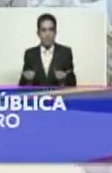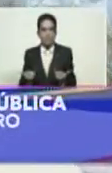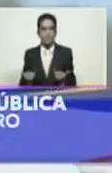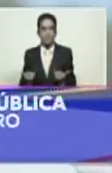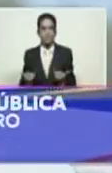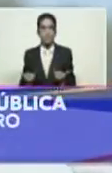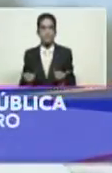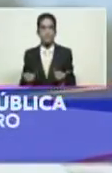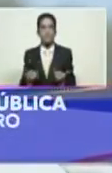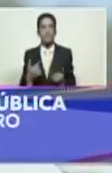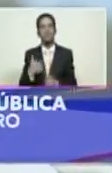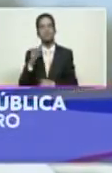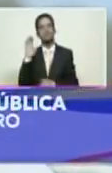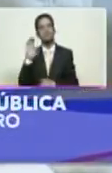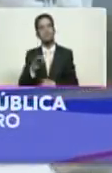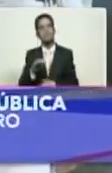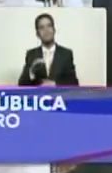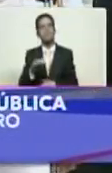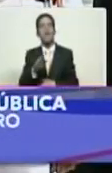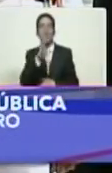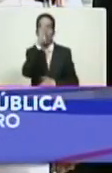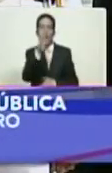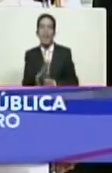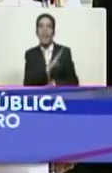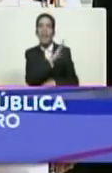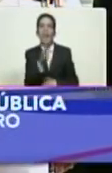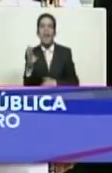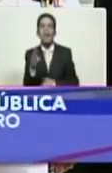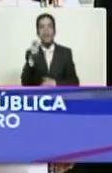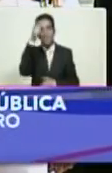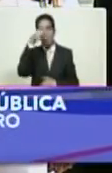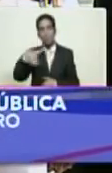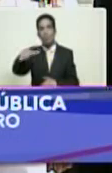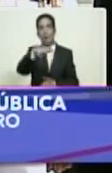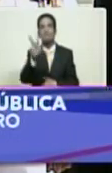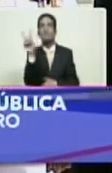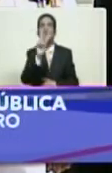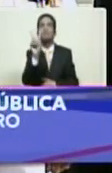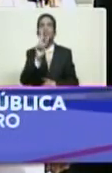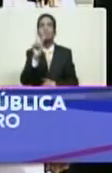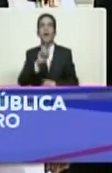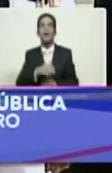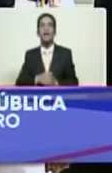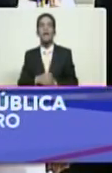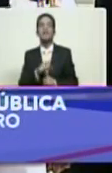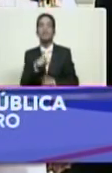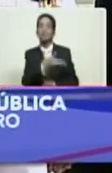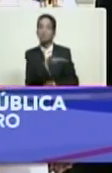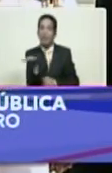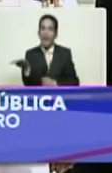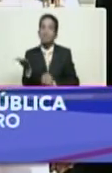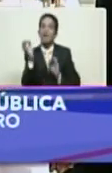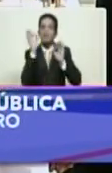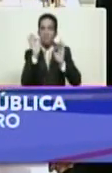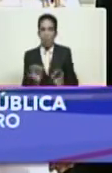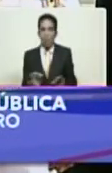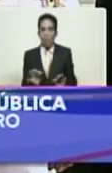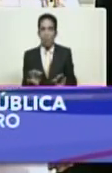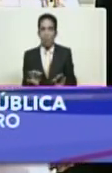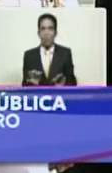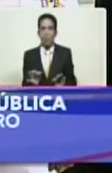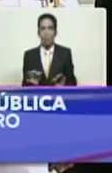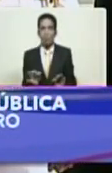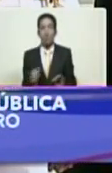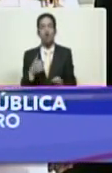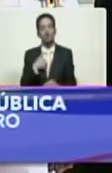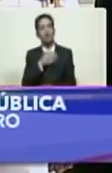las bendiciones, las oraciones del pueblo de Venezuela y tengan la seguridad que